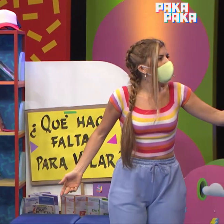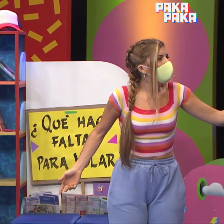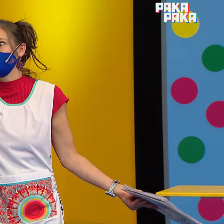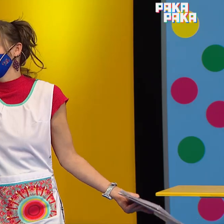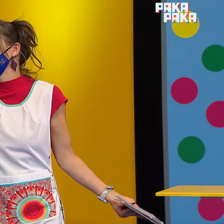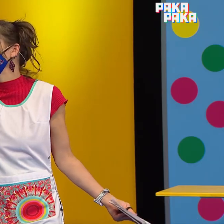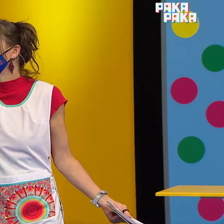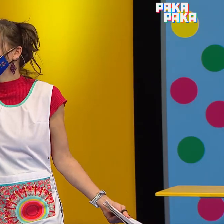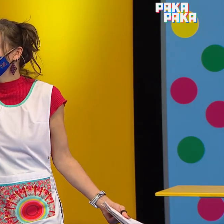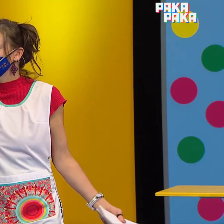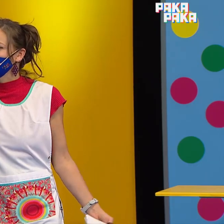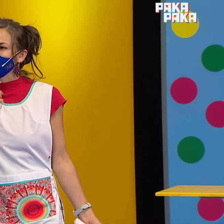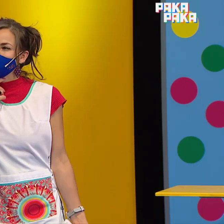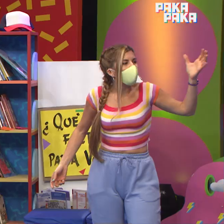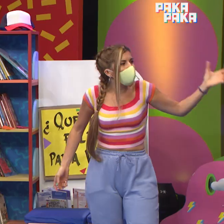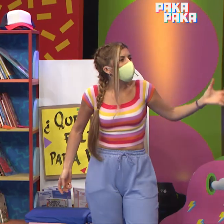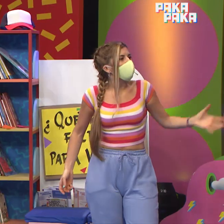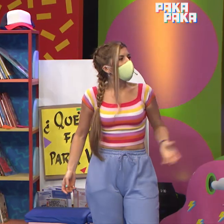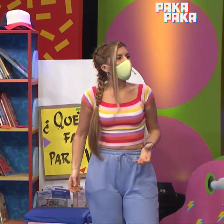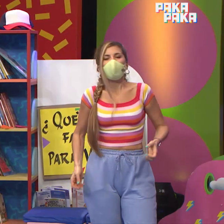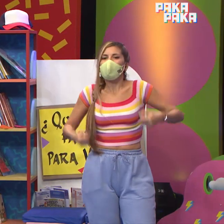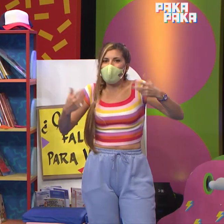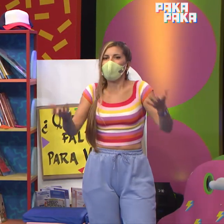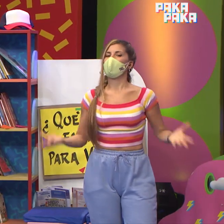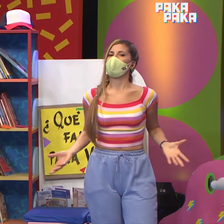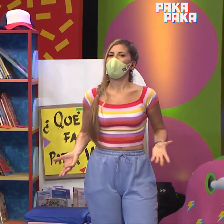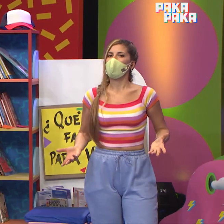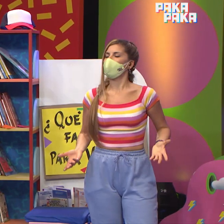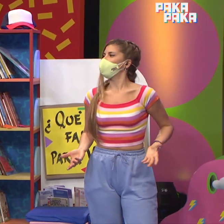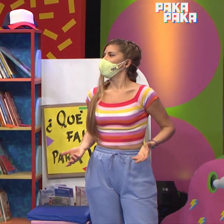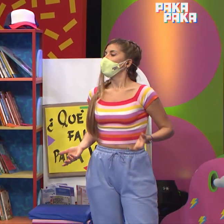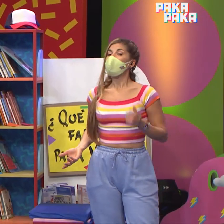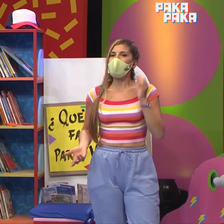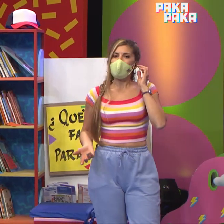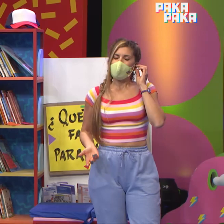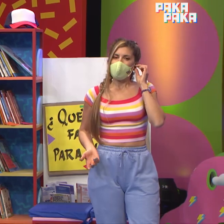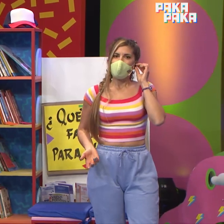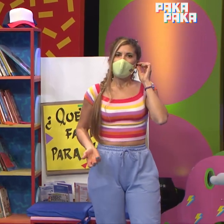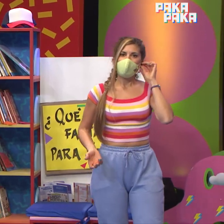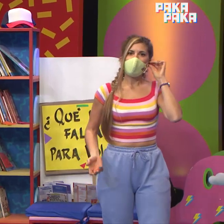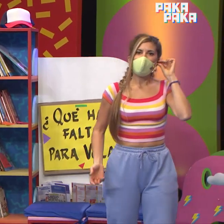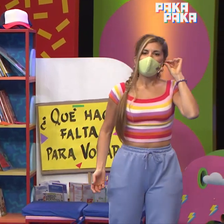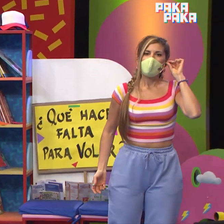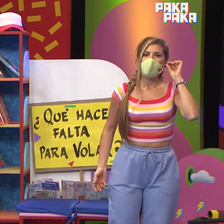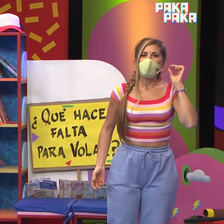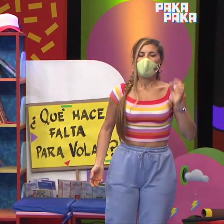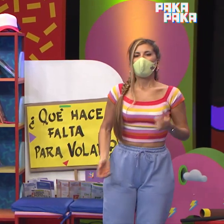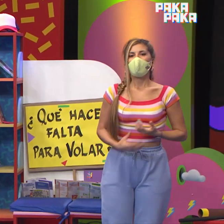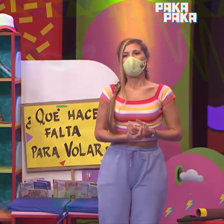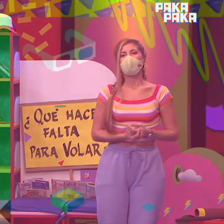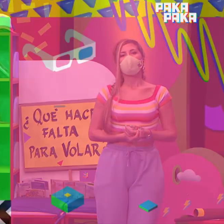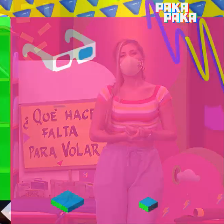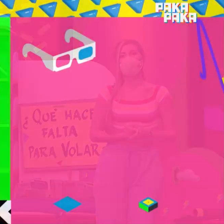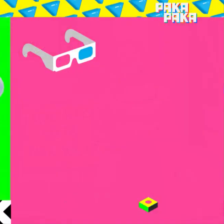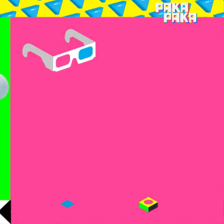copamos con el tema de la semana. Y además te quedás observando, ¿no? Sí. Y avistando las aves. Colgado, ¿no? O colgada. Sí, colgada. Te quedás. Sí. Y te.